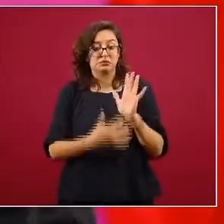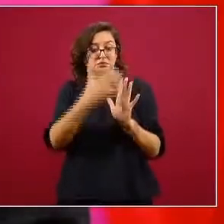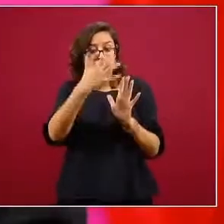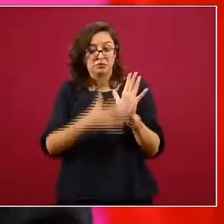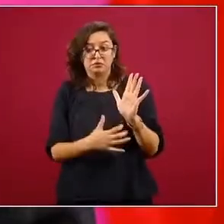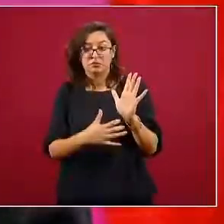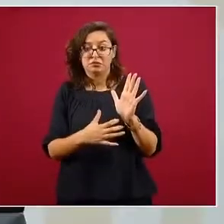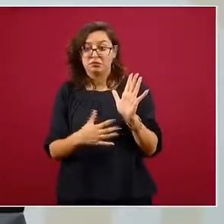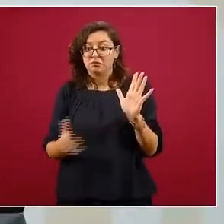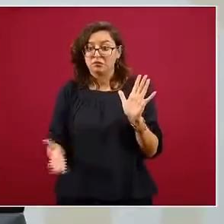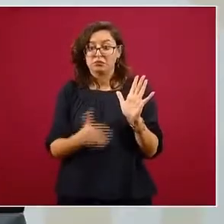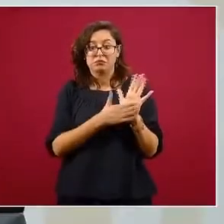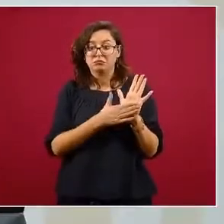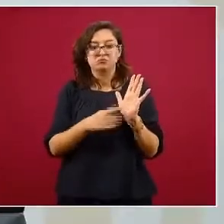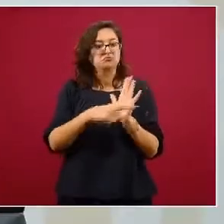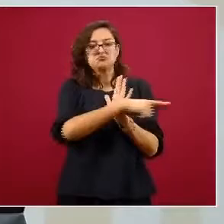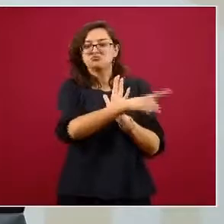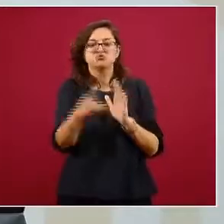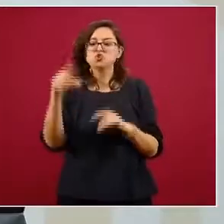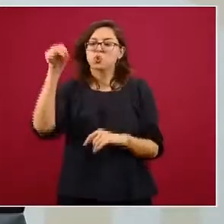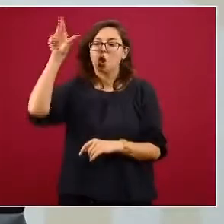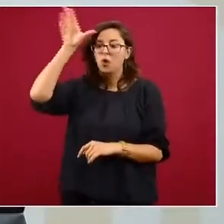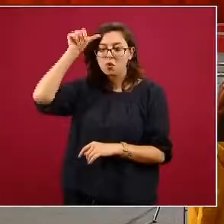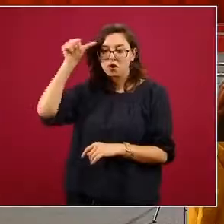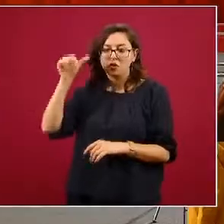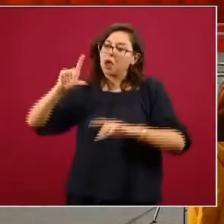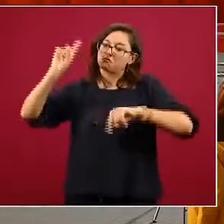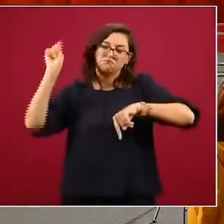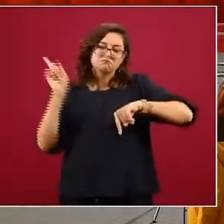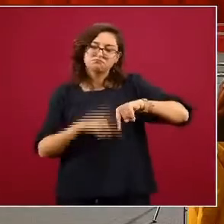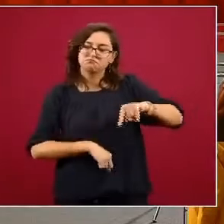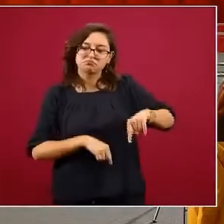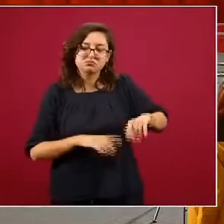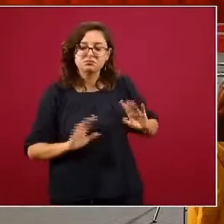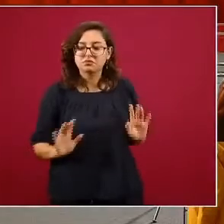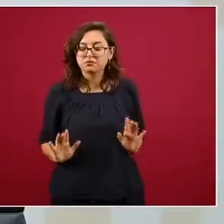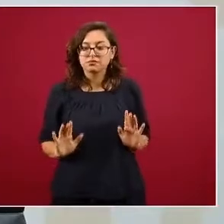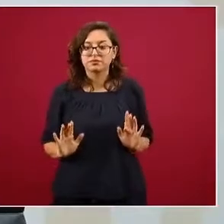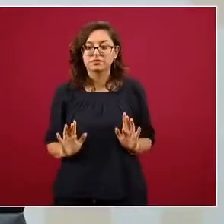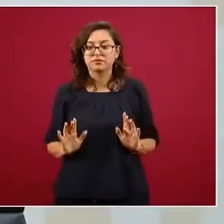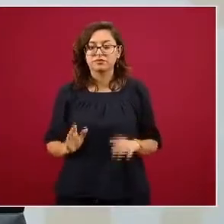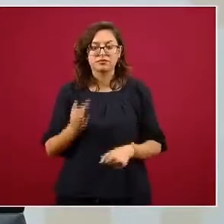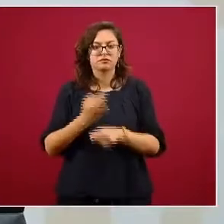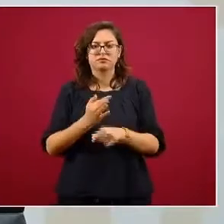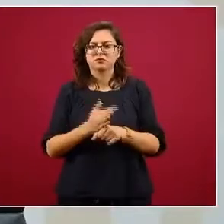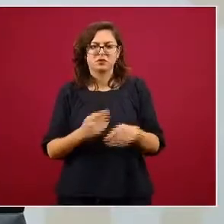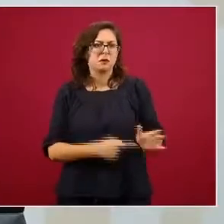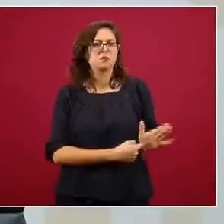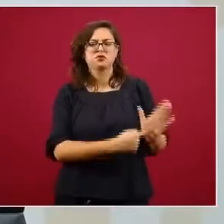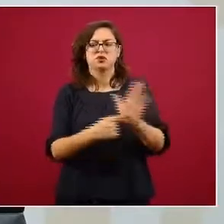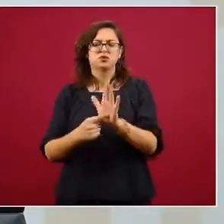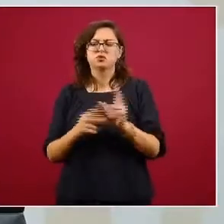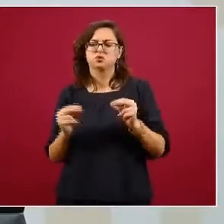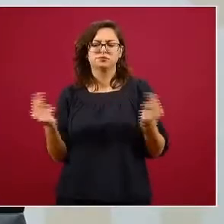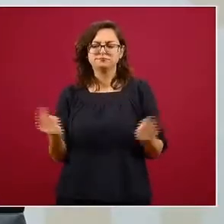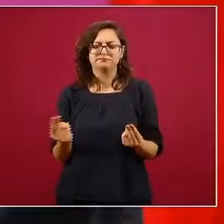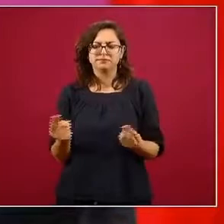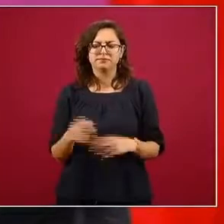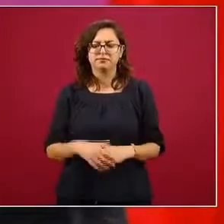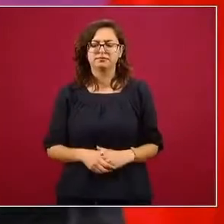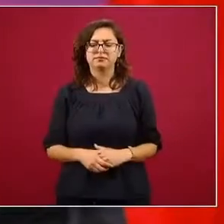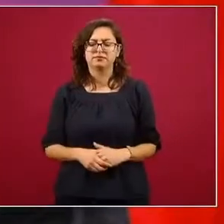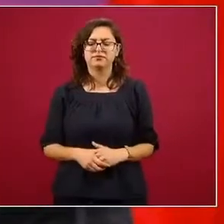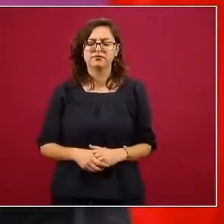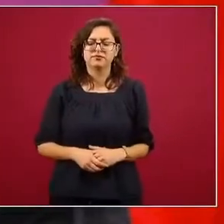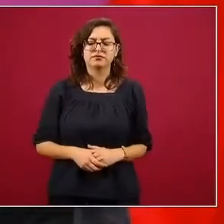quedó, porque no fue de común acuerdo y tampoco vemos nosotros la necesidad de hacerla explícita en este momento, ¿no?